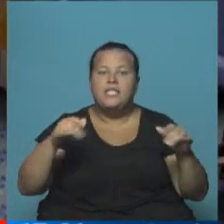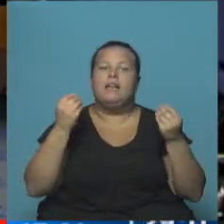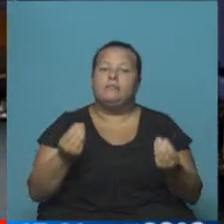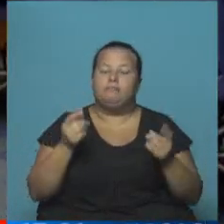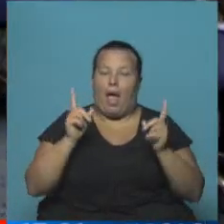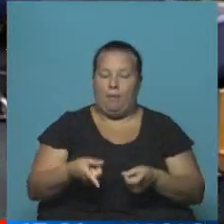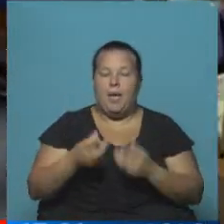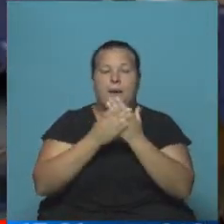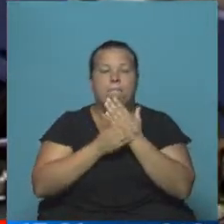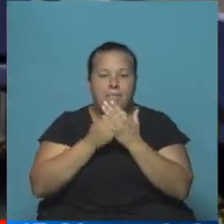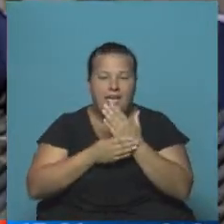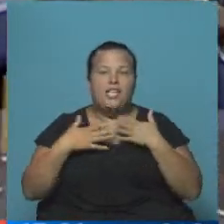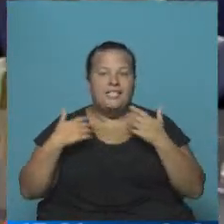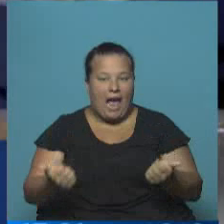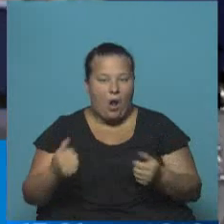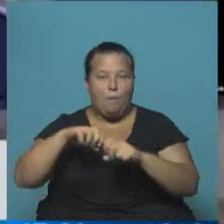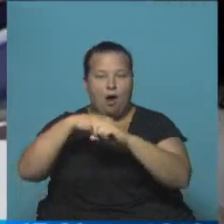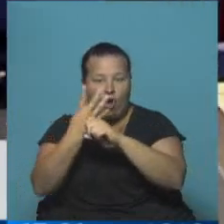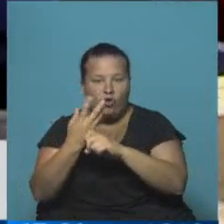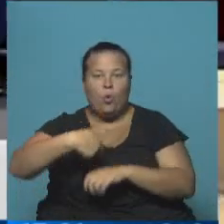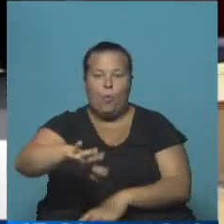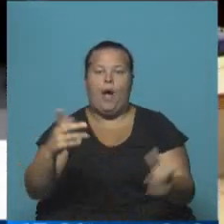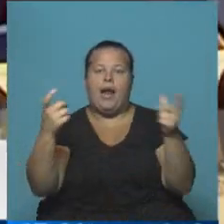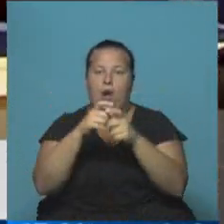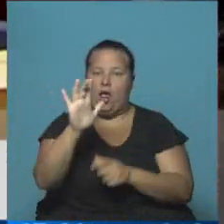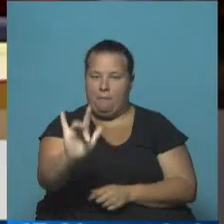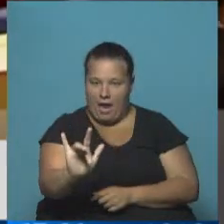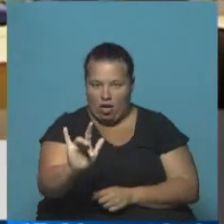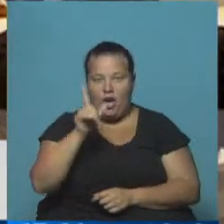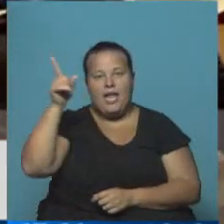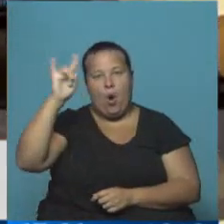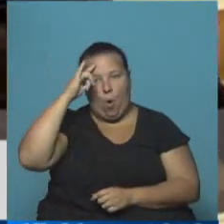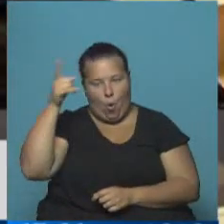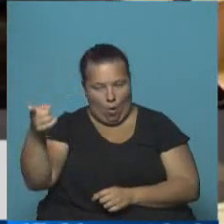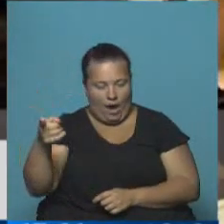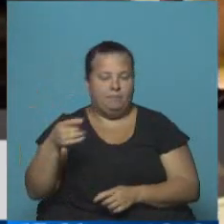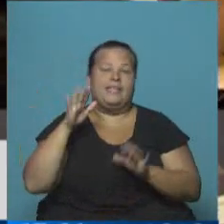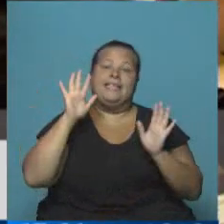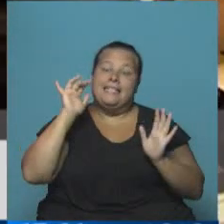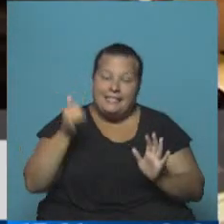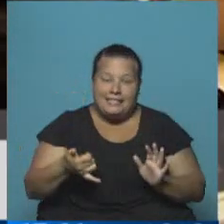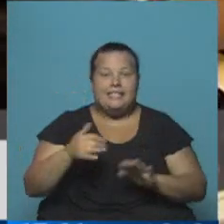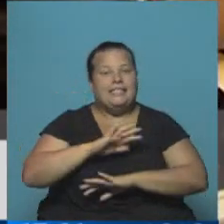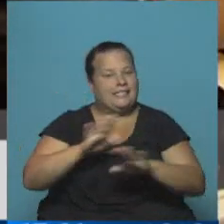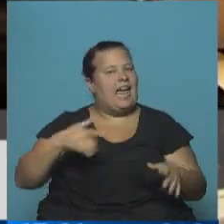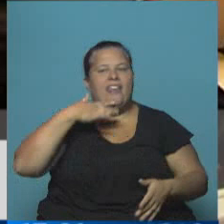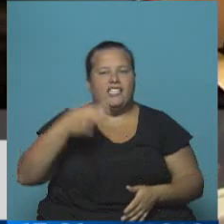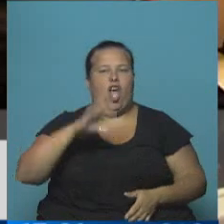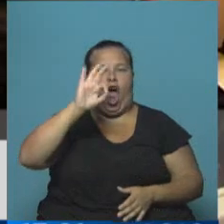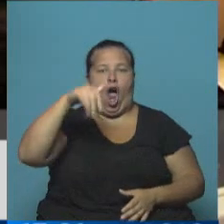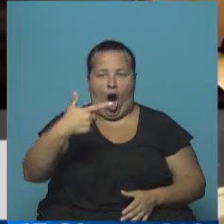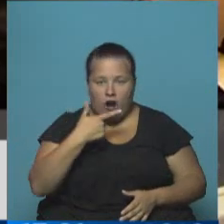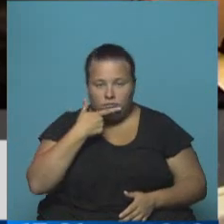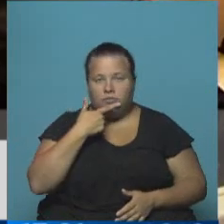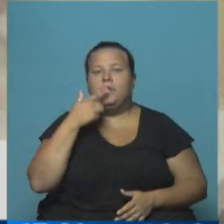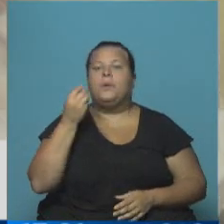que los ministros de salud del mercosur se van a reunir el próximo miércoles en Montevideo lo que sí ya tiene decidido la Organización Mundial de